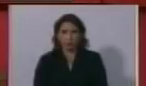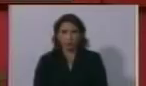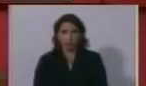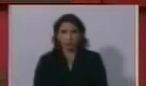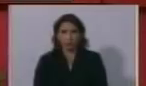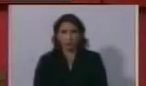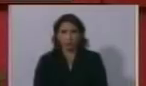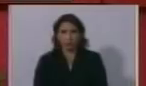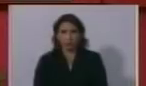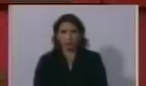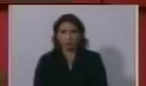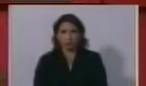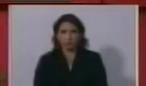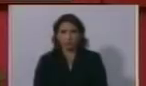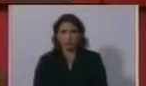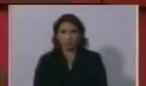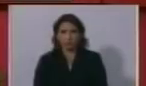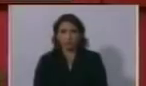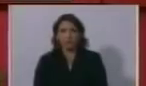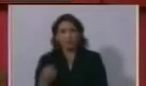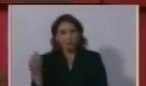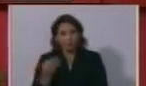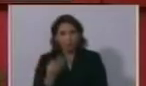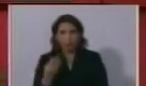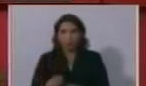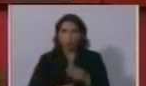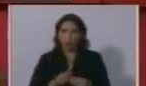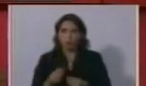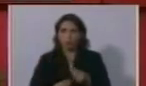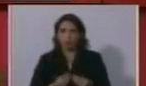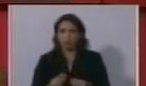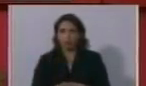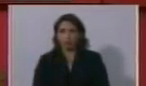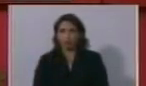Lo que no estamos seguros es cómo van a salir.